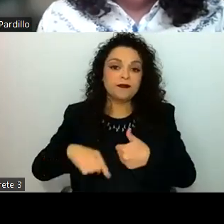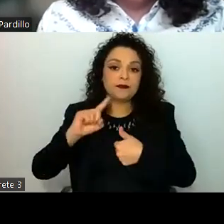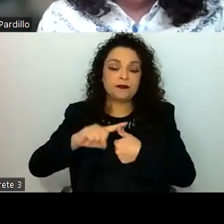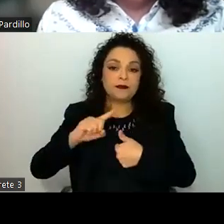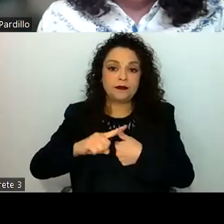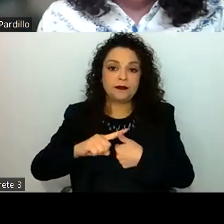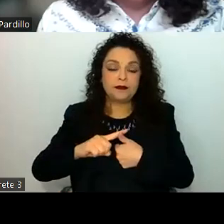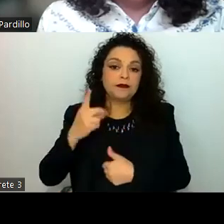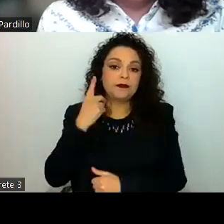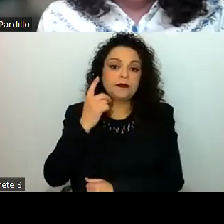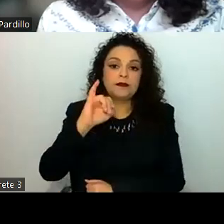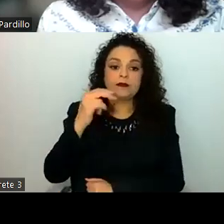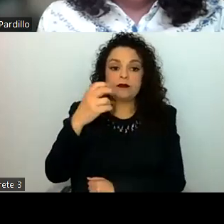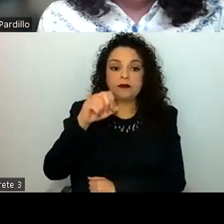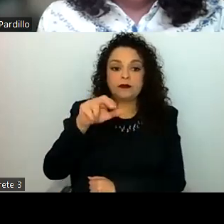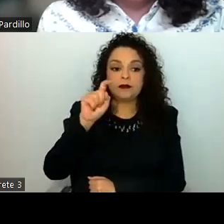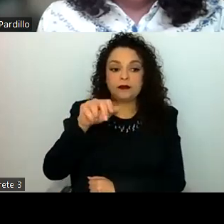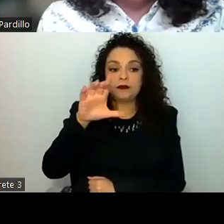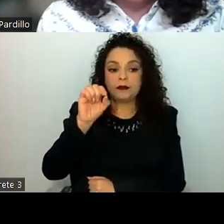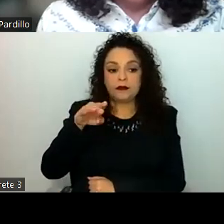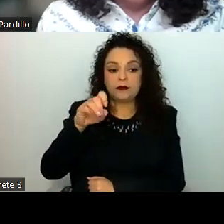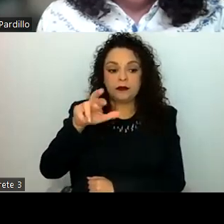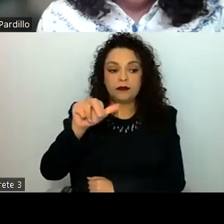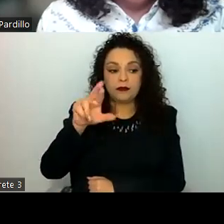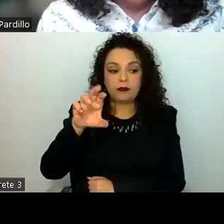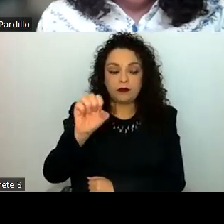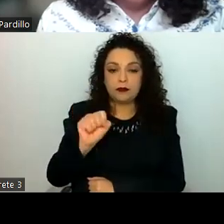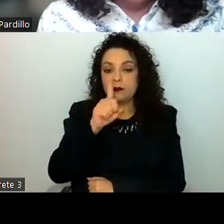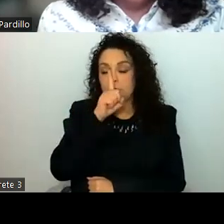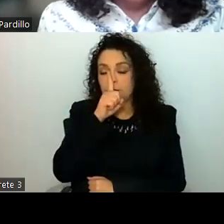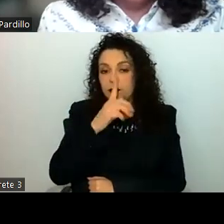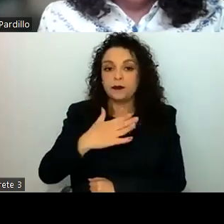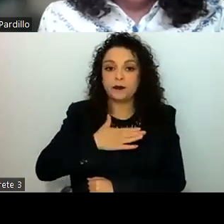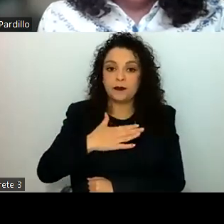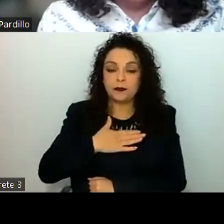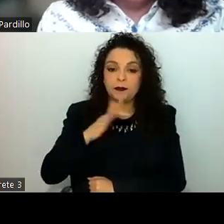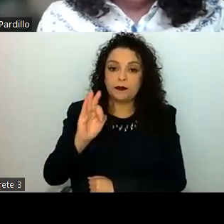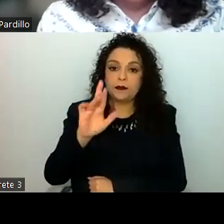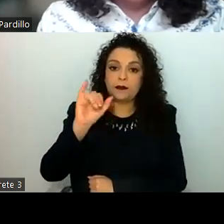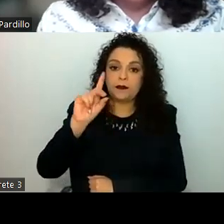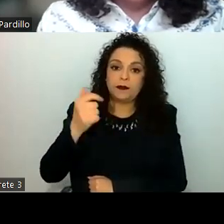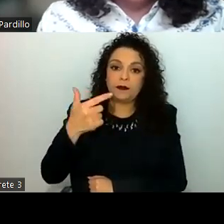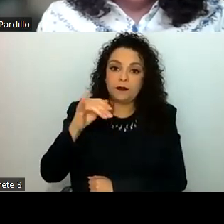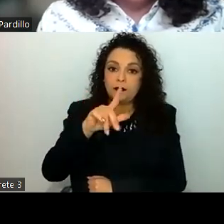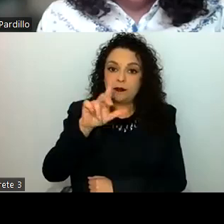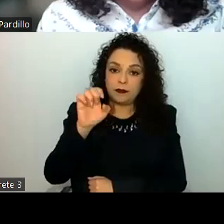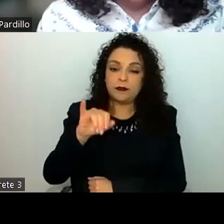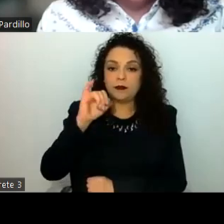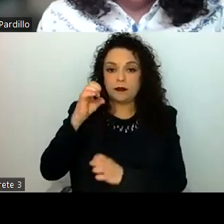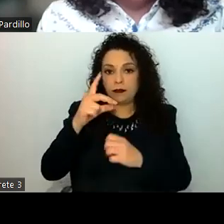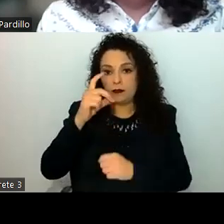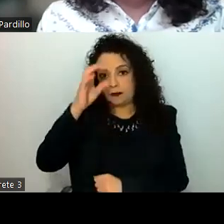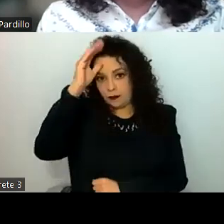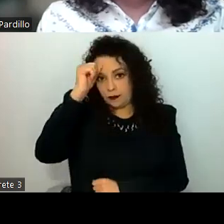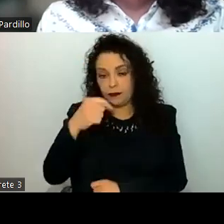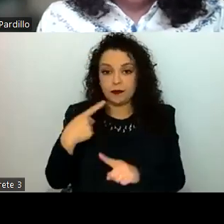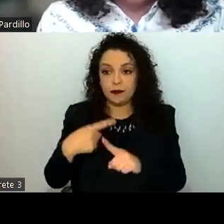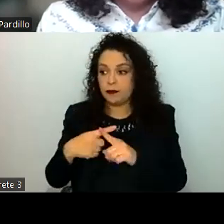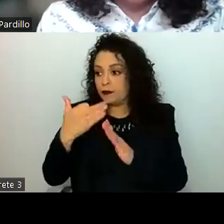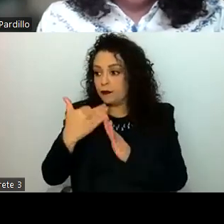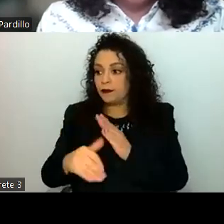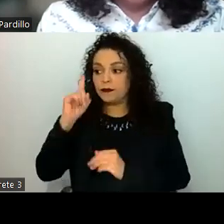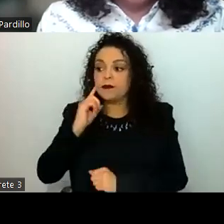Diputado Jonathan Colmenares Rentería. Y la de la voz, diputado Frida Guillén Ortiz, a favor. ¿Falta algún diputado